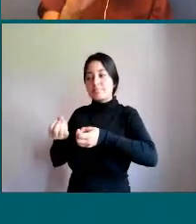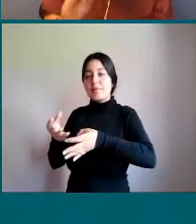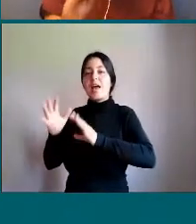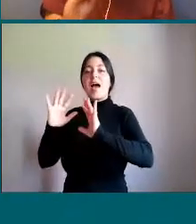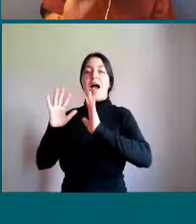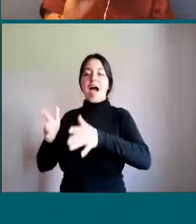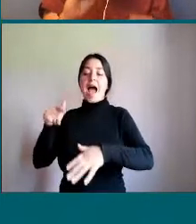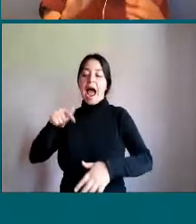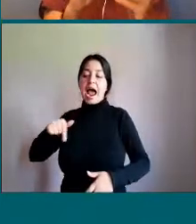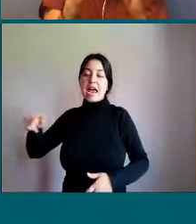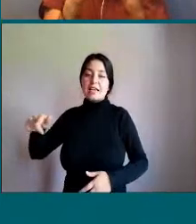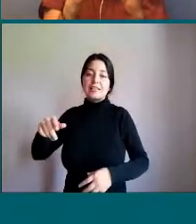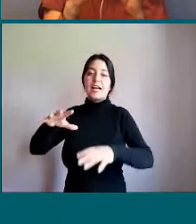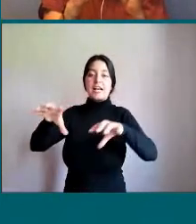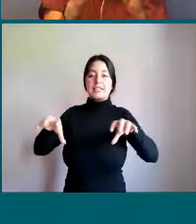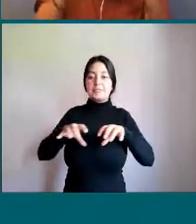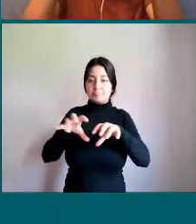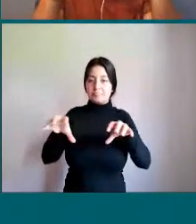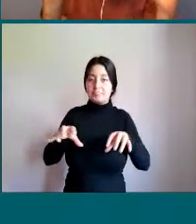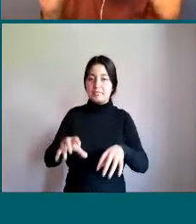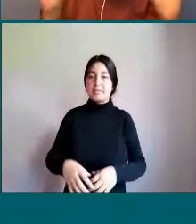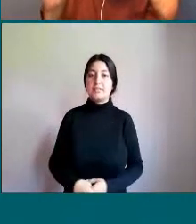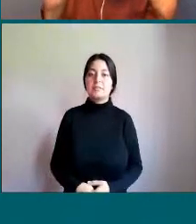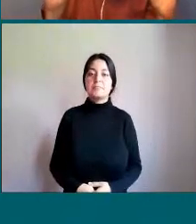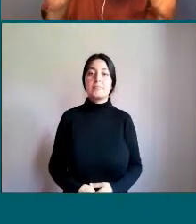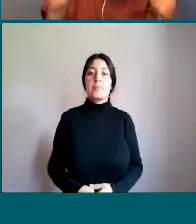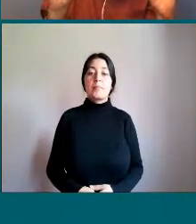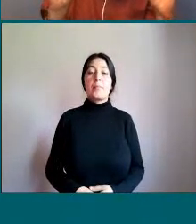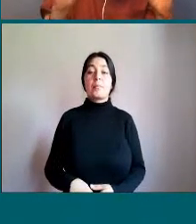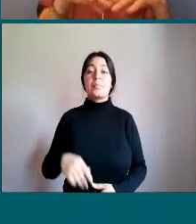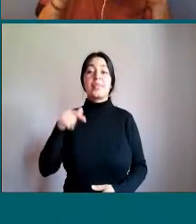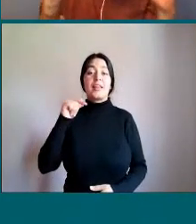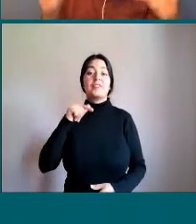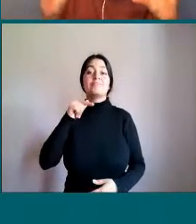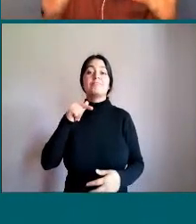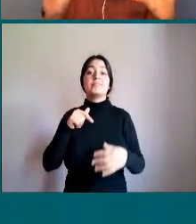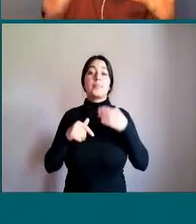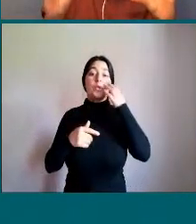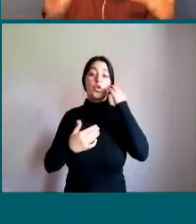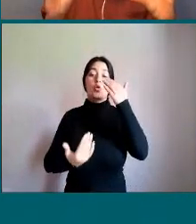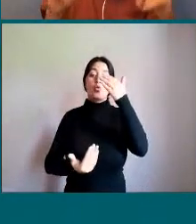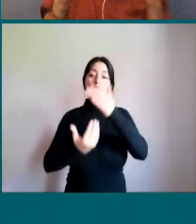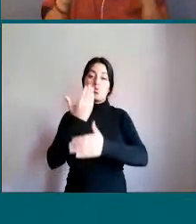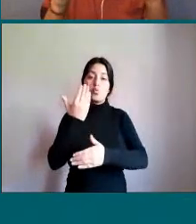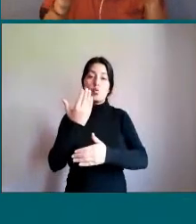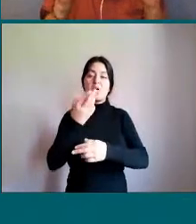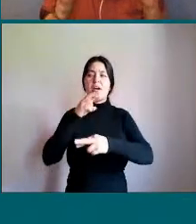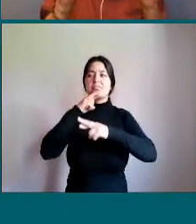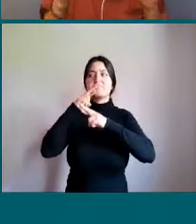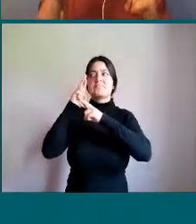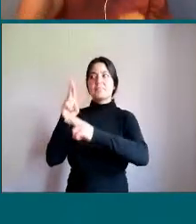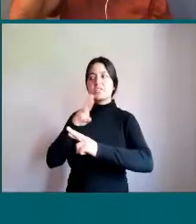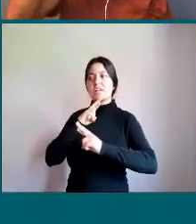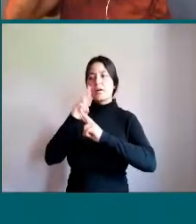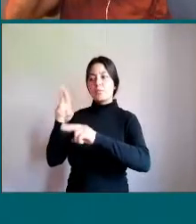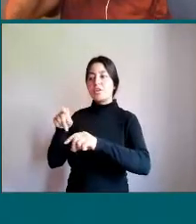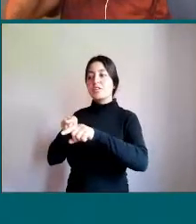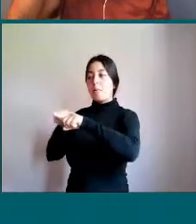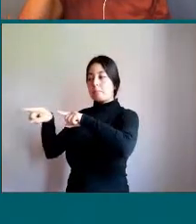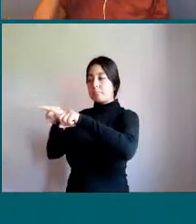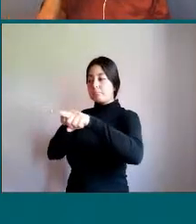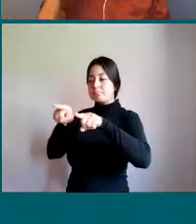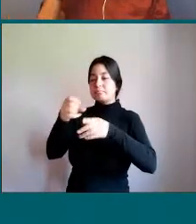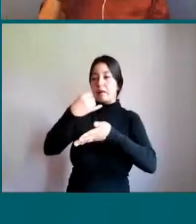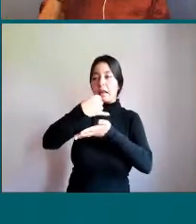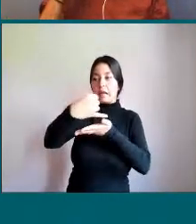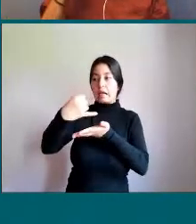Estas actividades ya tienen posibilidades abiertas, más de una posible respuesta. Y a partir de ahí trabajo